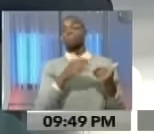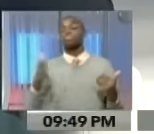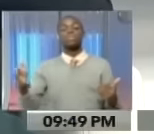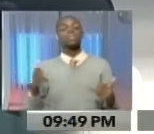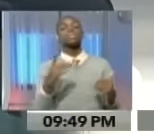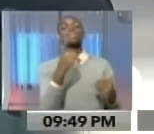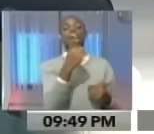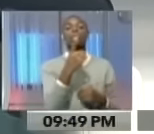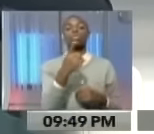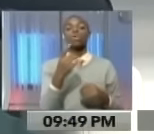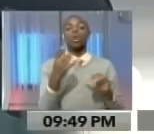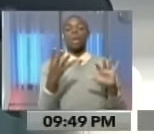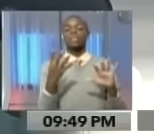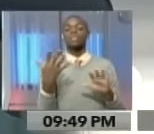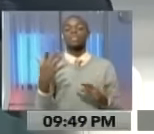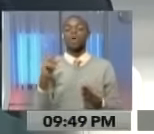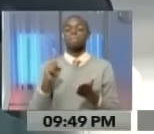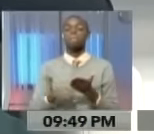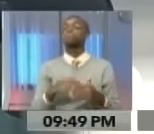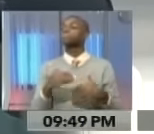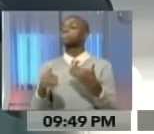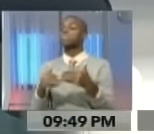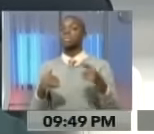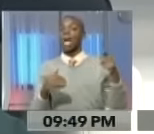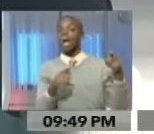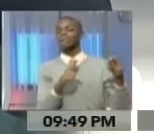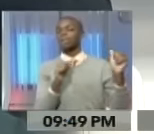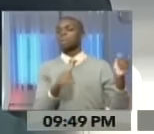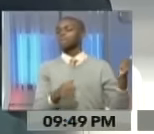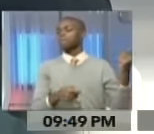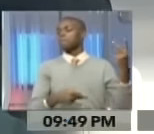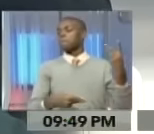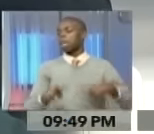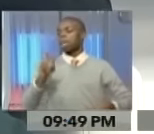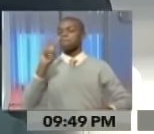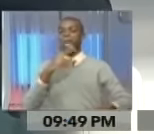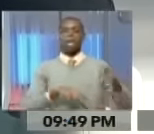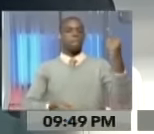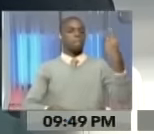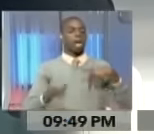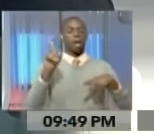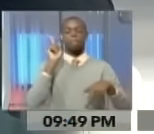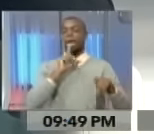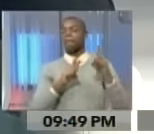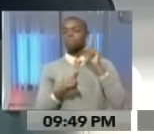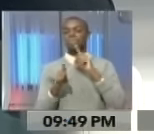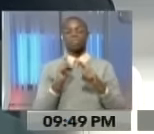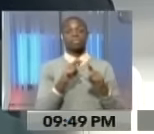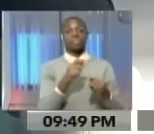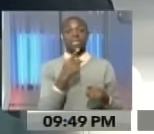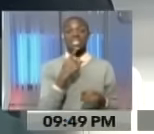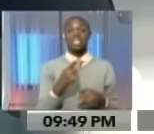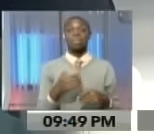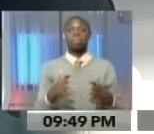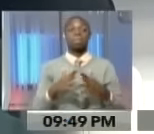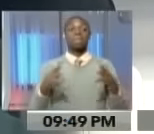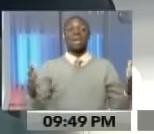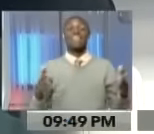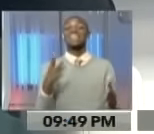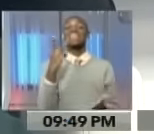firmas y allí empieza los eventos fraudulentos y mentirosos capriles dice que recogieron 3 millones de